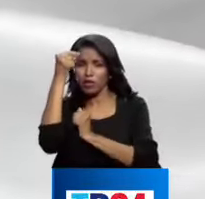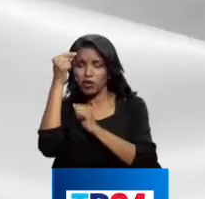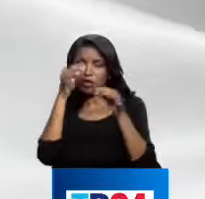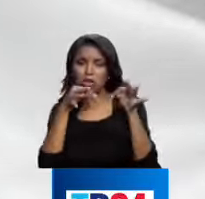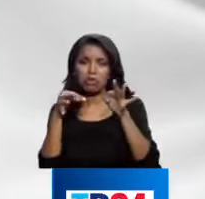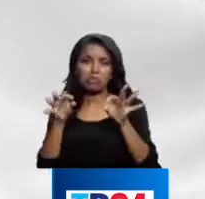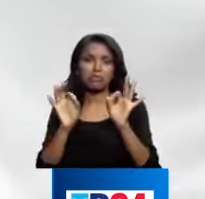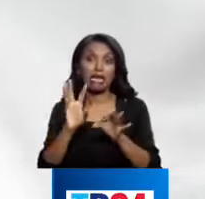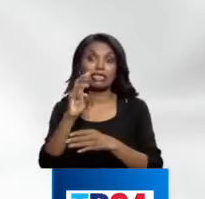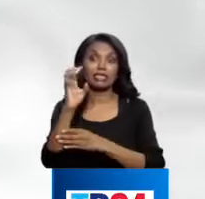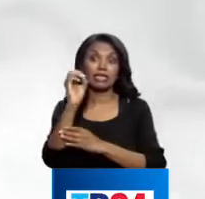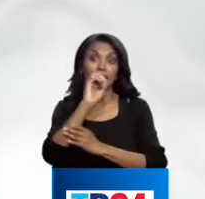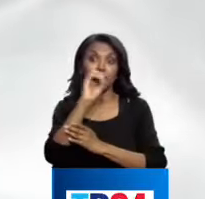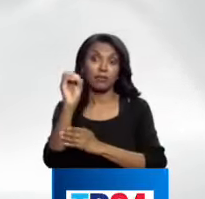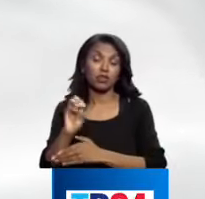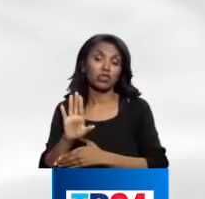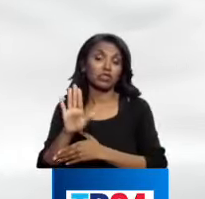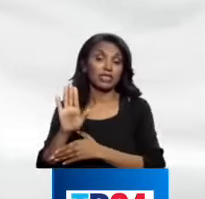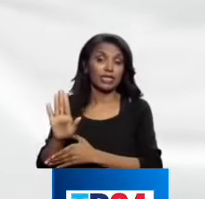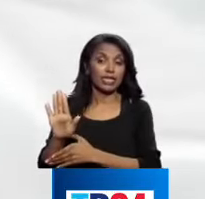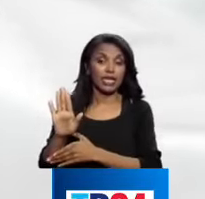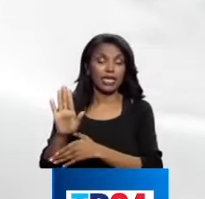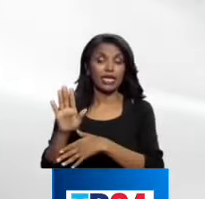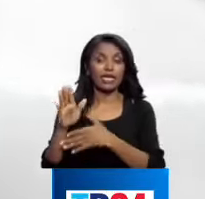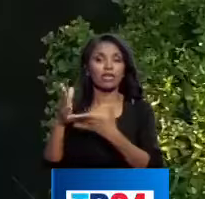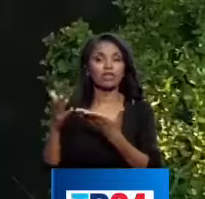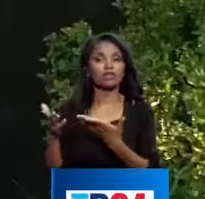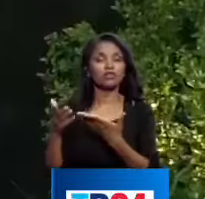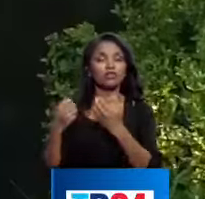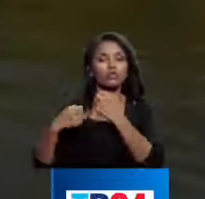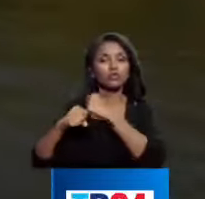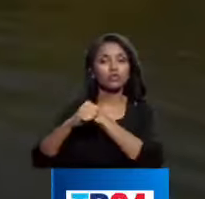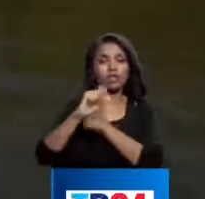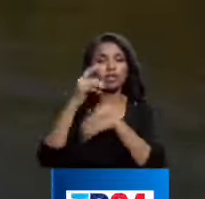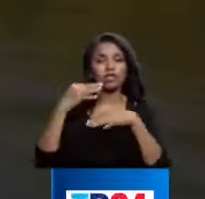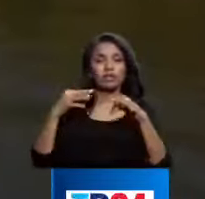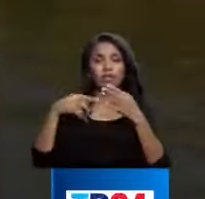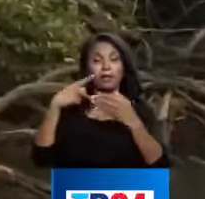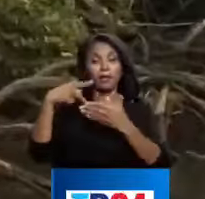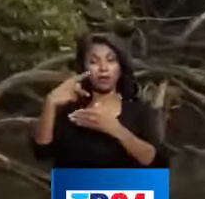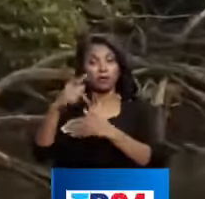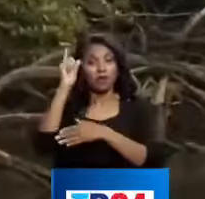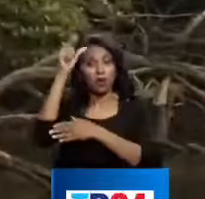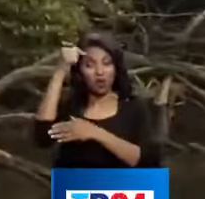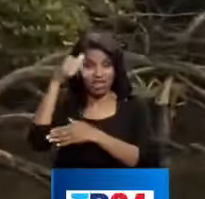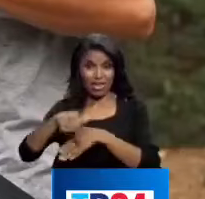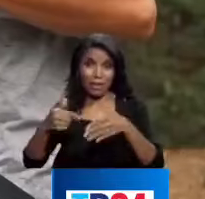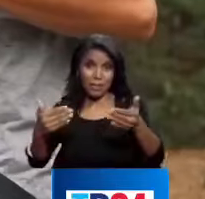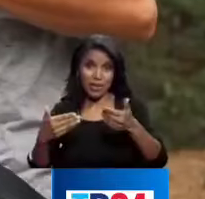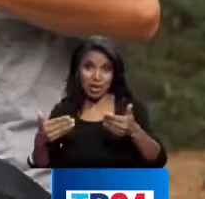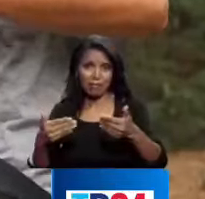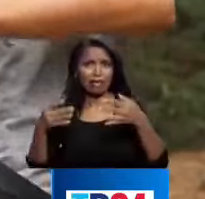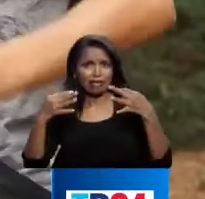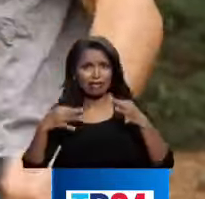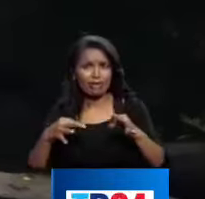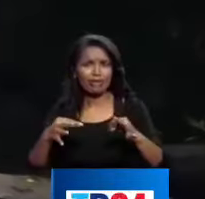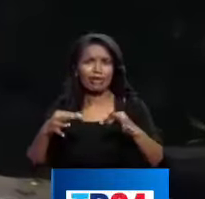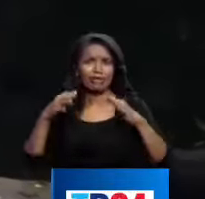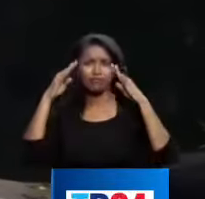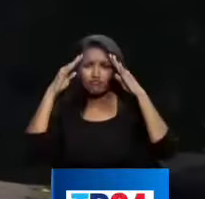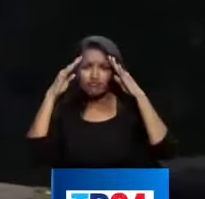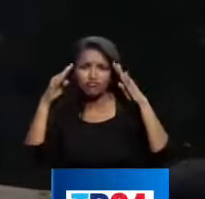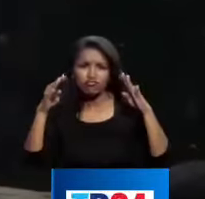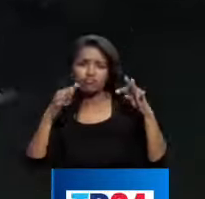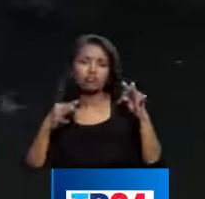el 60% de su Producto Interno Bruto. Queda para el próximo gobierno apalancarse en el turismo